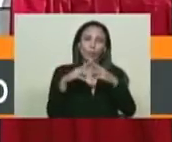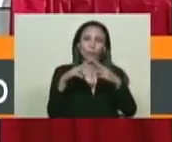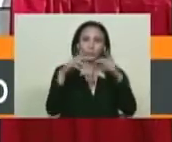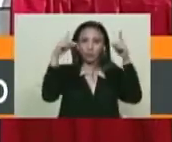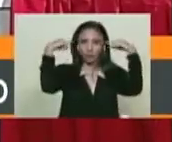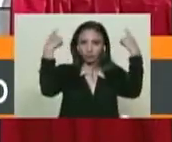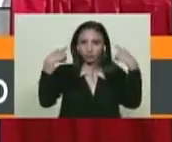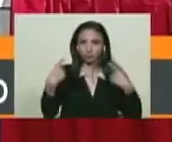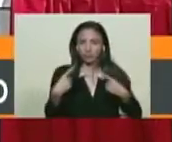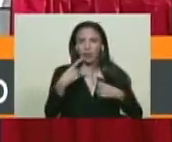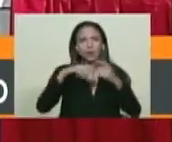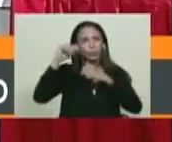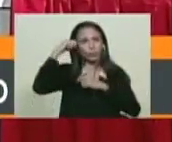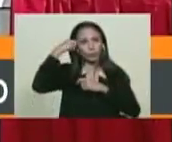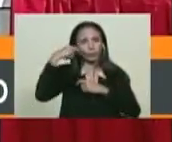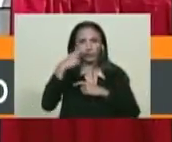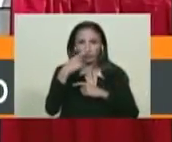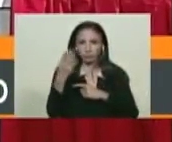estaba recordando ayer.